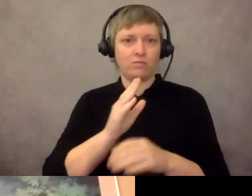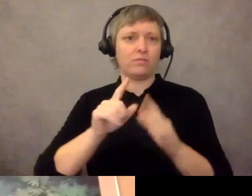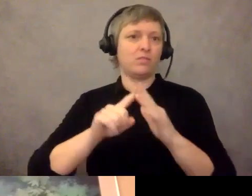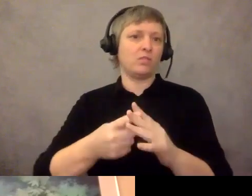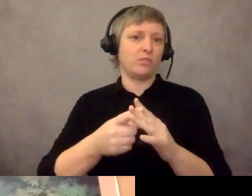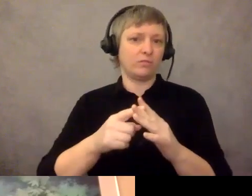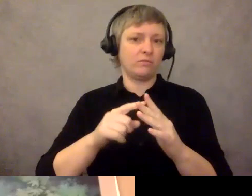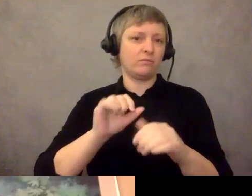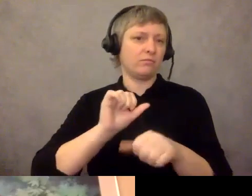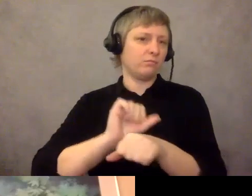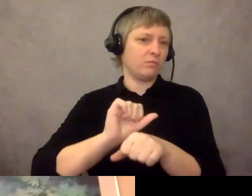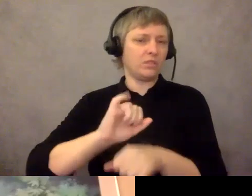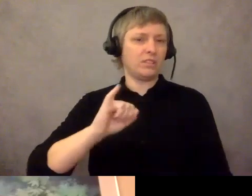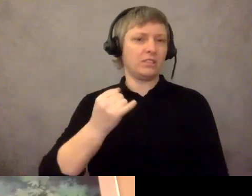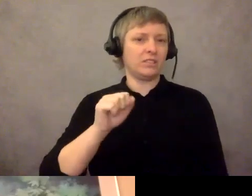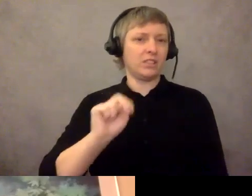2025. Así que